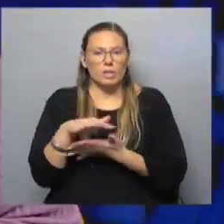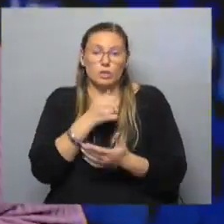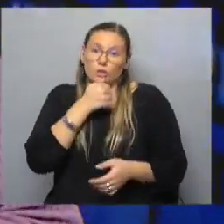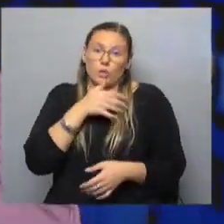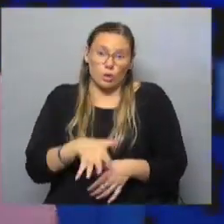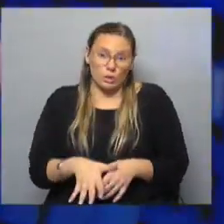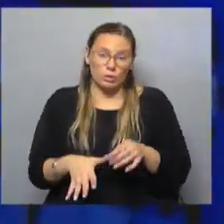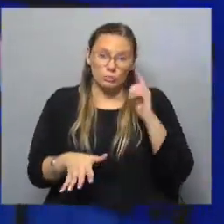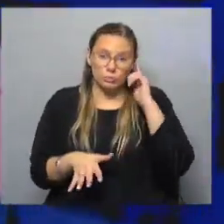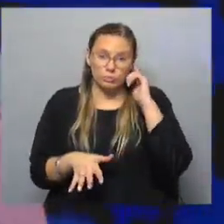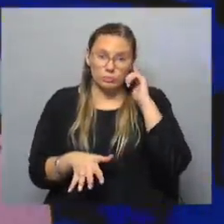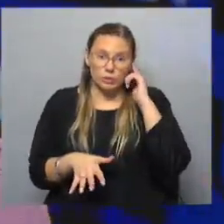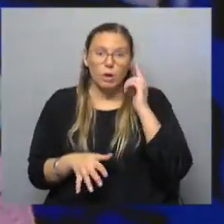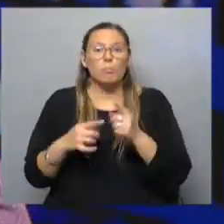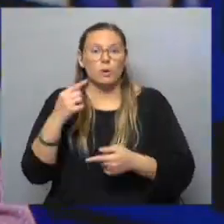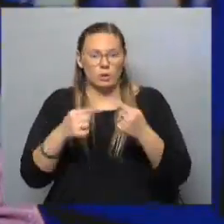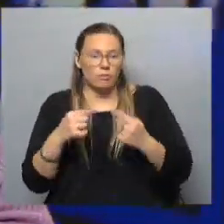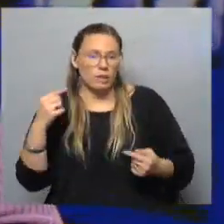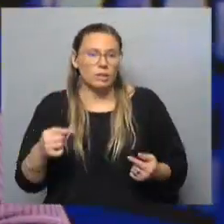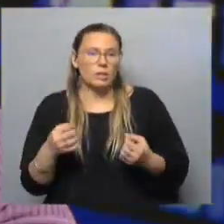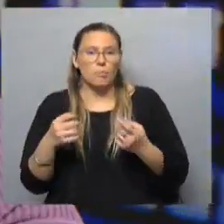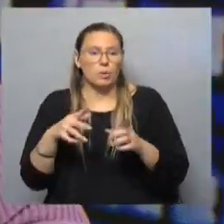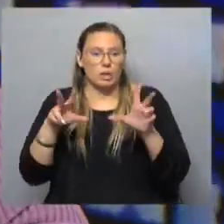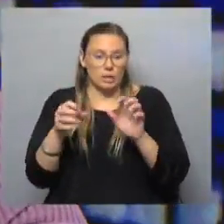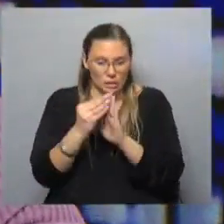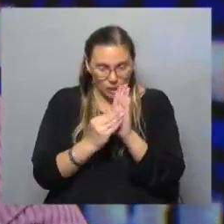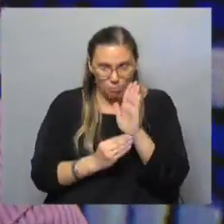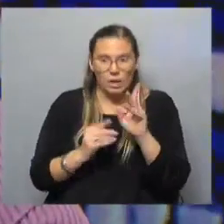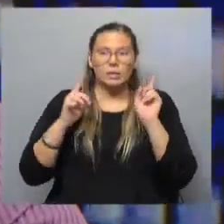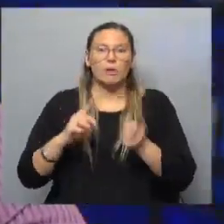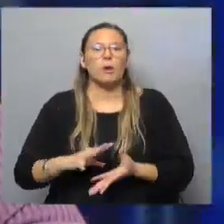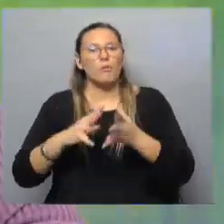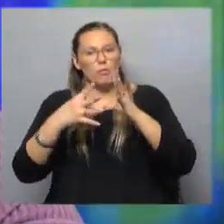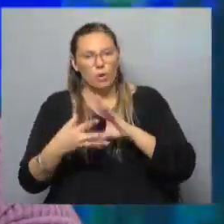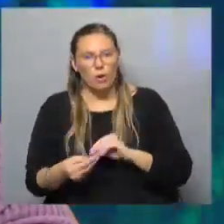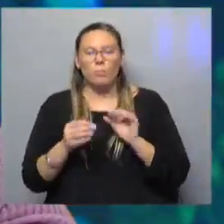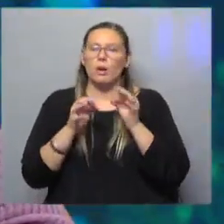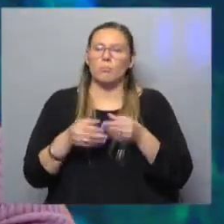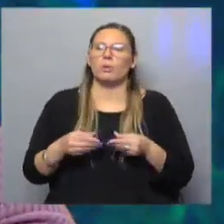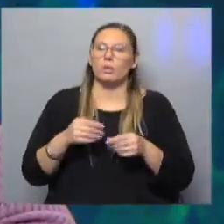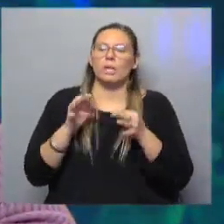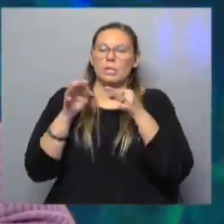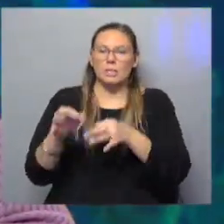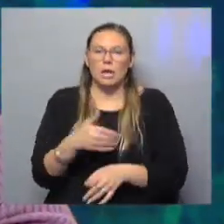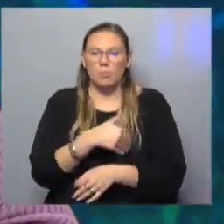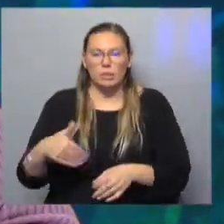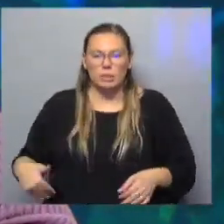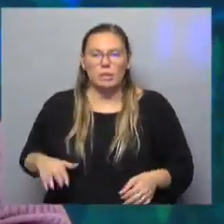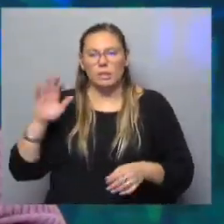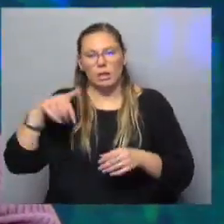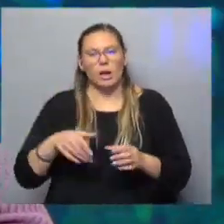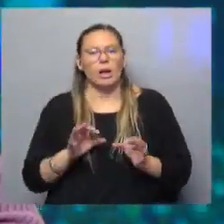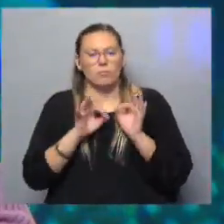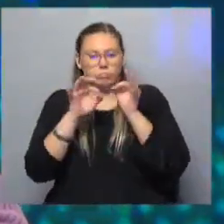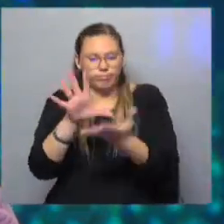histórico. Total. Por muchas razones, por el contenido, también por la forma, por la llegada del presidente de la República a la sede del Frente Amplio, en